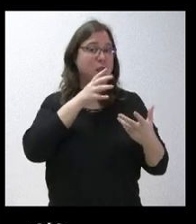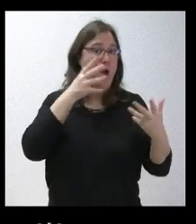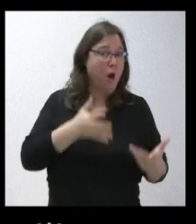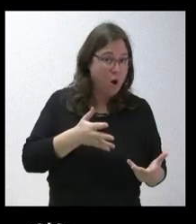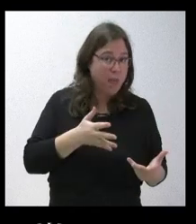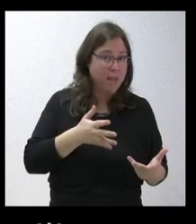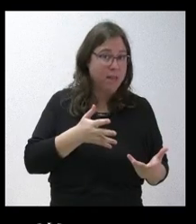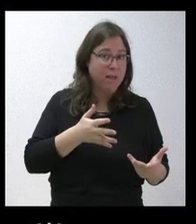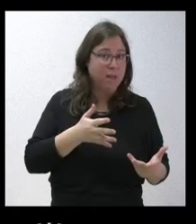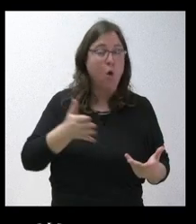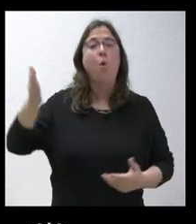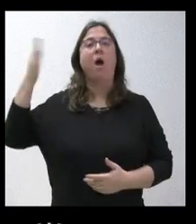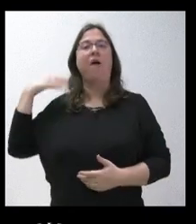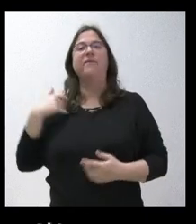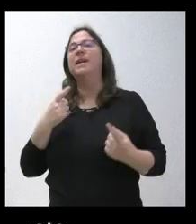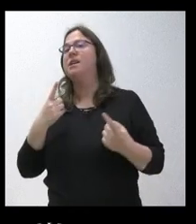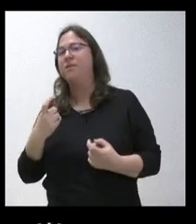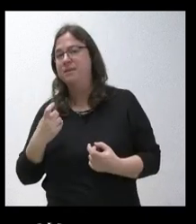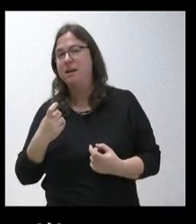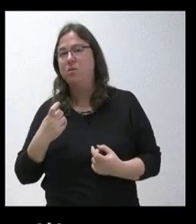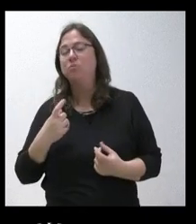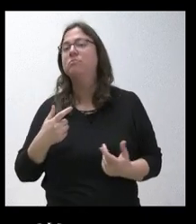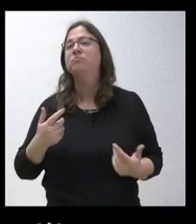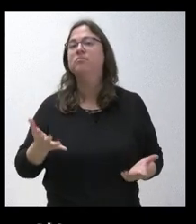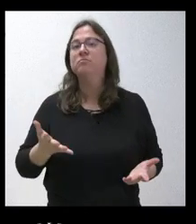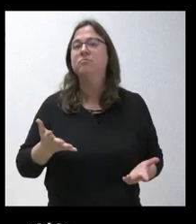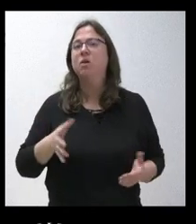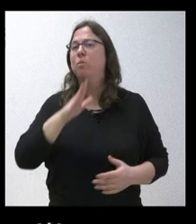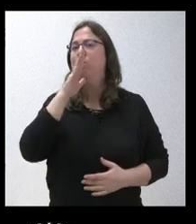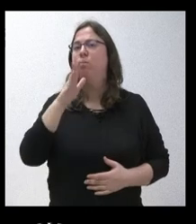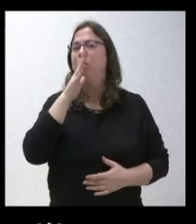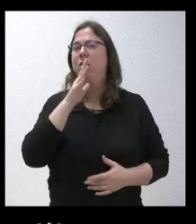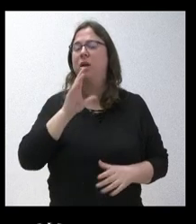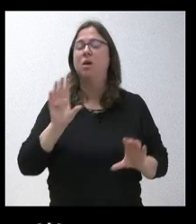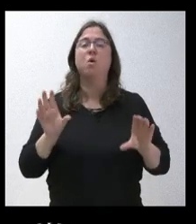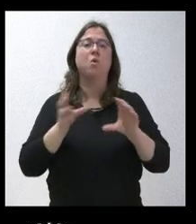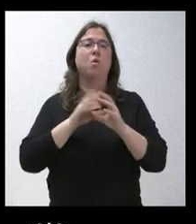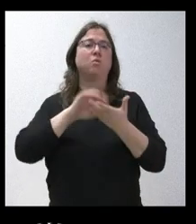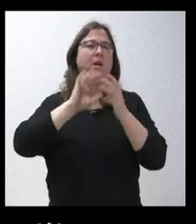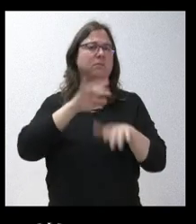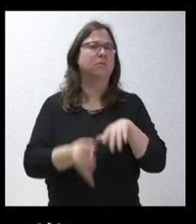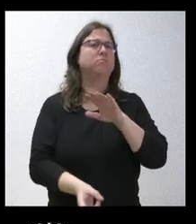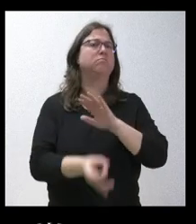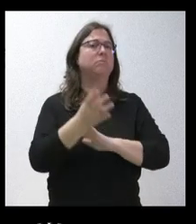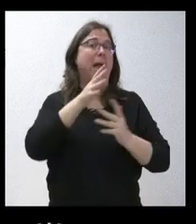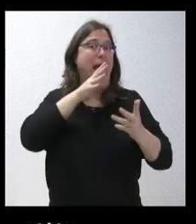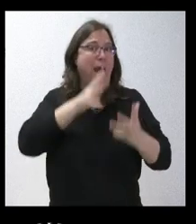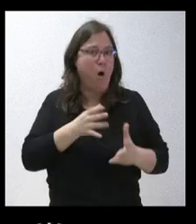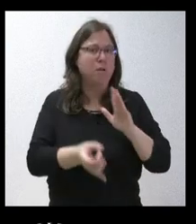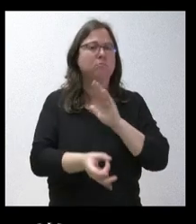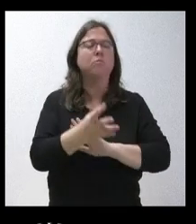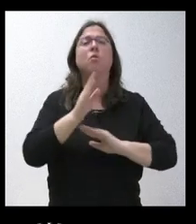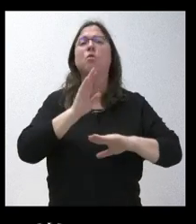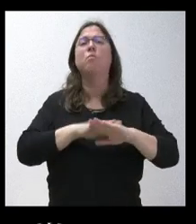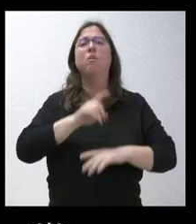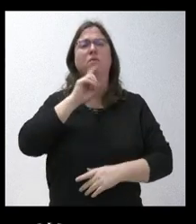sido lo era antes también motivado a la junta para crearla exactamente ahora porque la fundación de Castilla